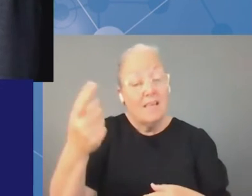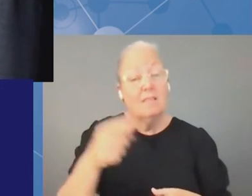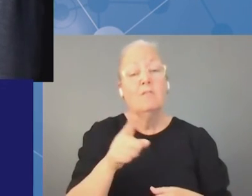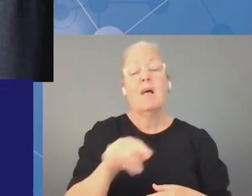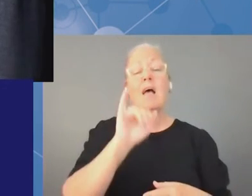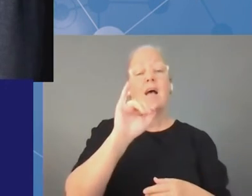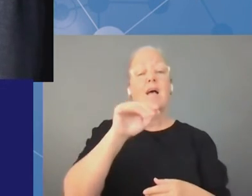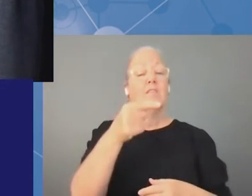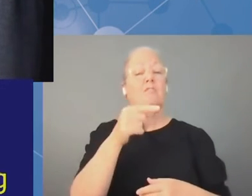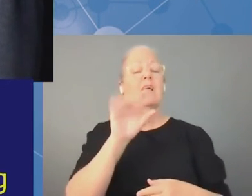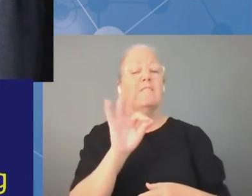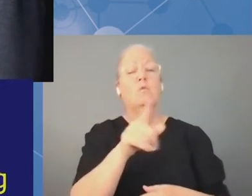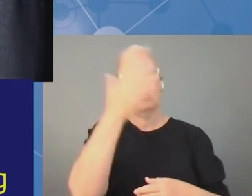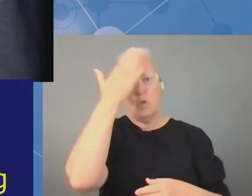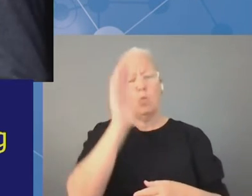Hay muchas cosas que hacer